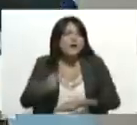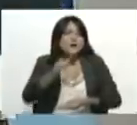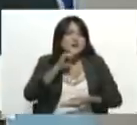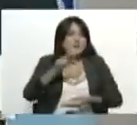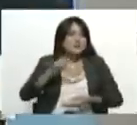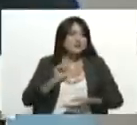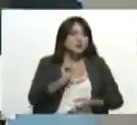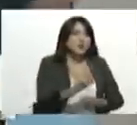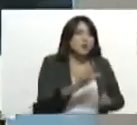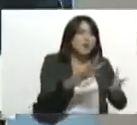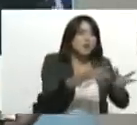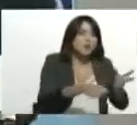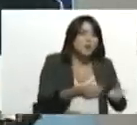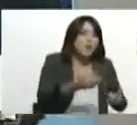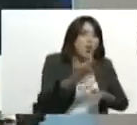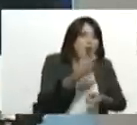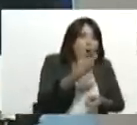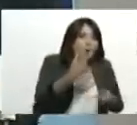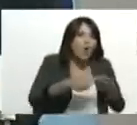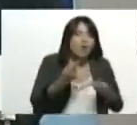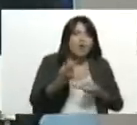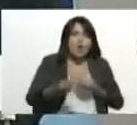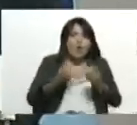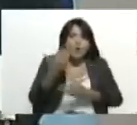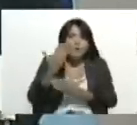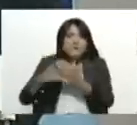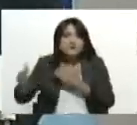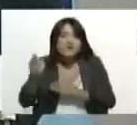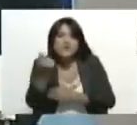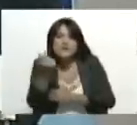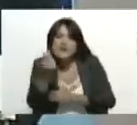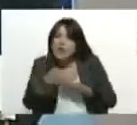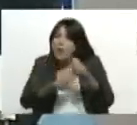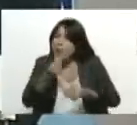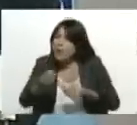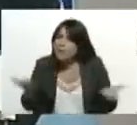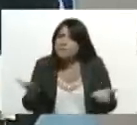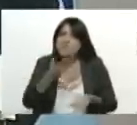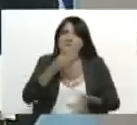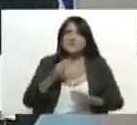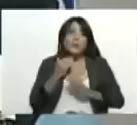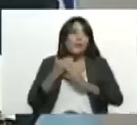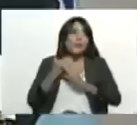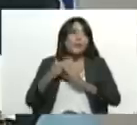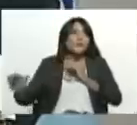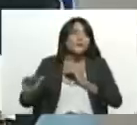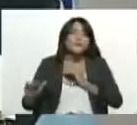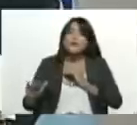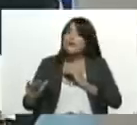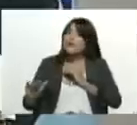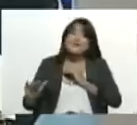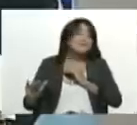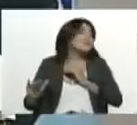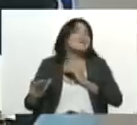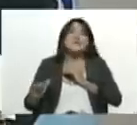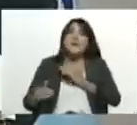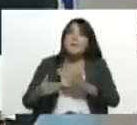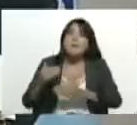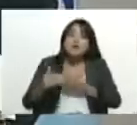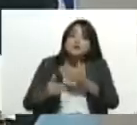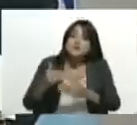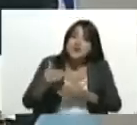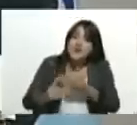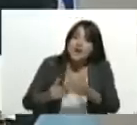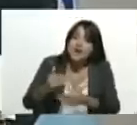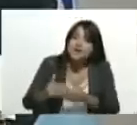Cuál fue la modalidad Cuál fue la transferencia porque eso no llegó así de la nada eso no